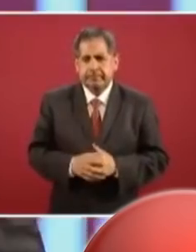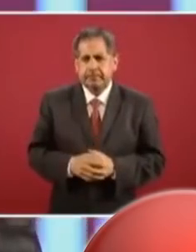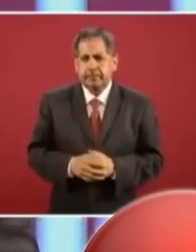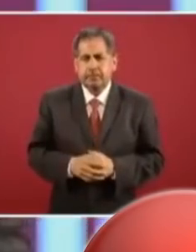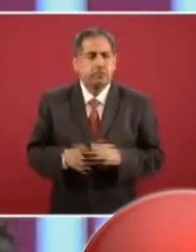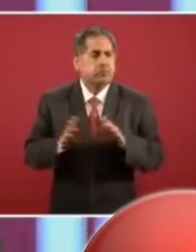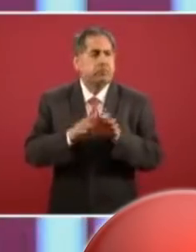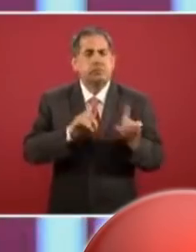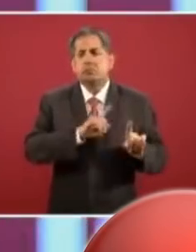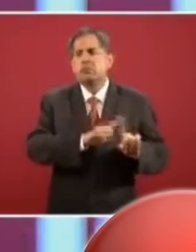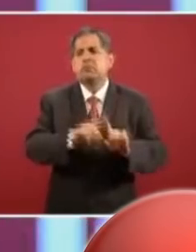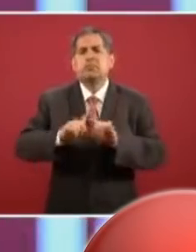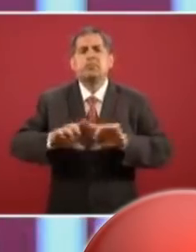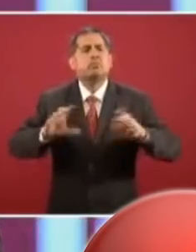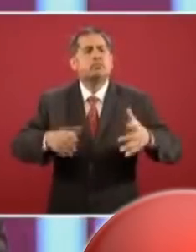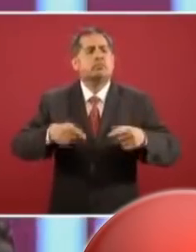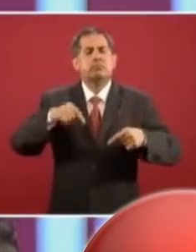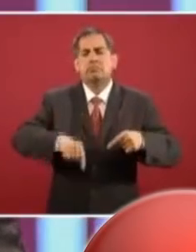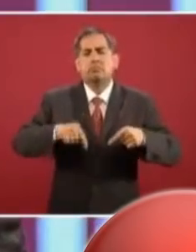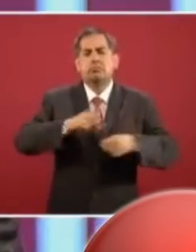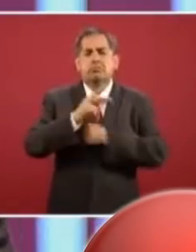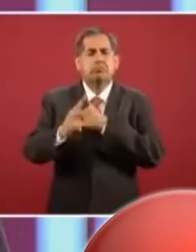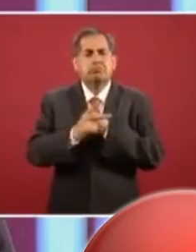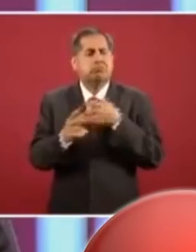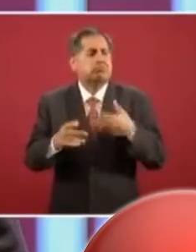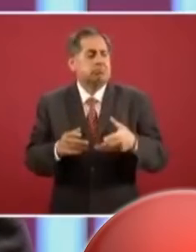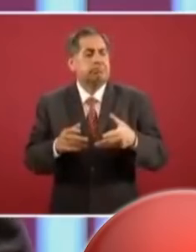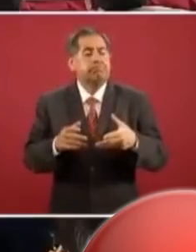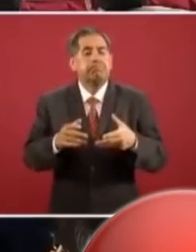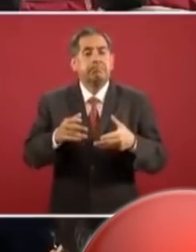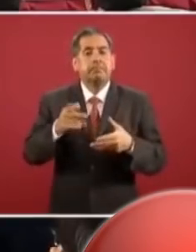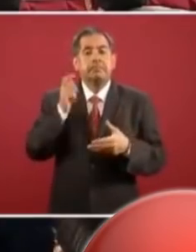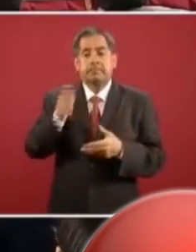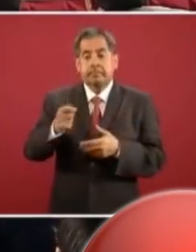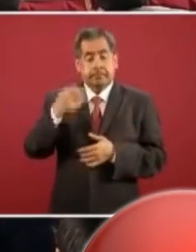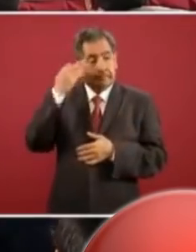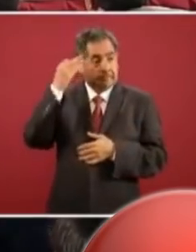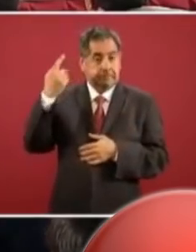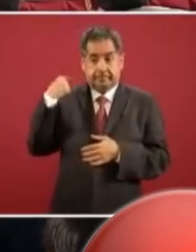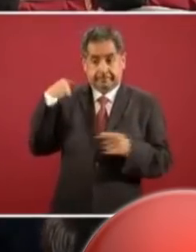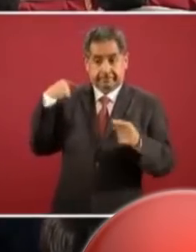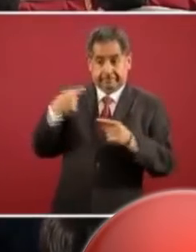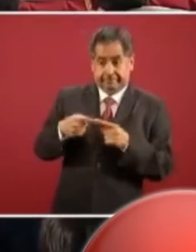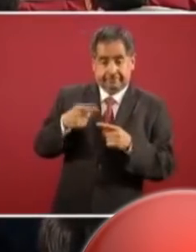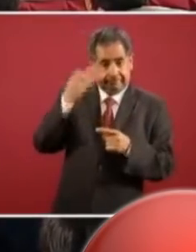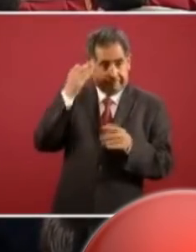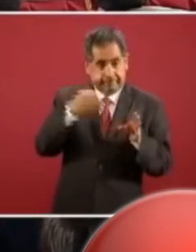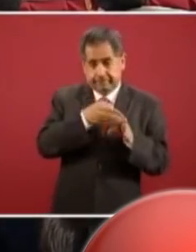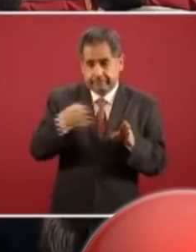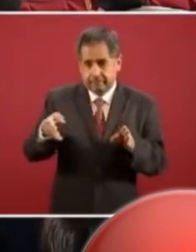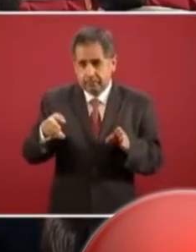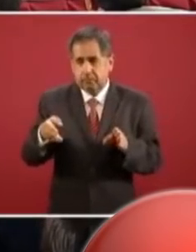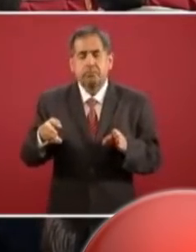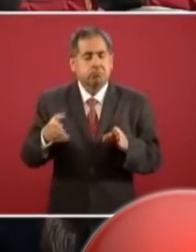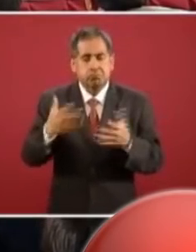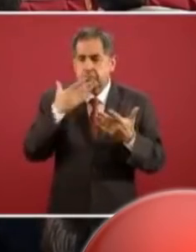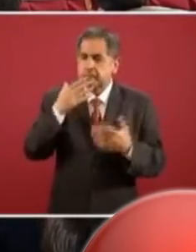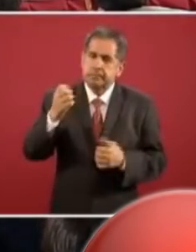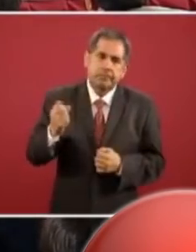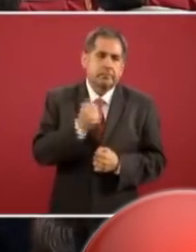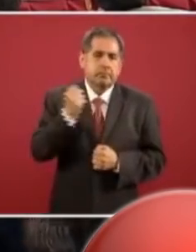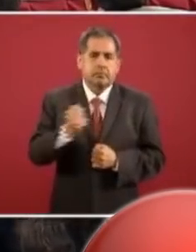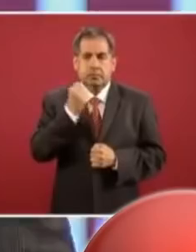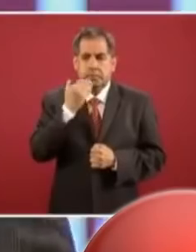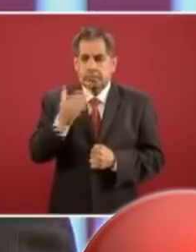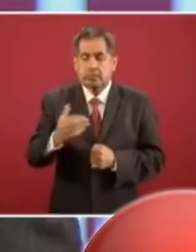gran diversidad de fenómenos que existen en este país, esta temporada ha sido, como lo ha dicho ya el presidente, hemos tenido buena fortuna,